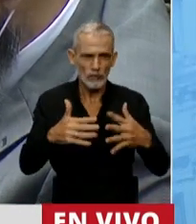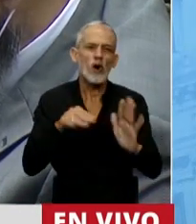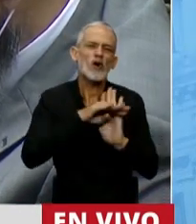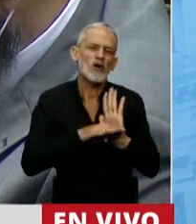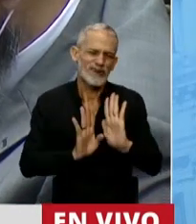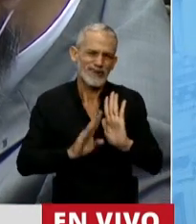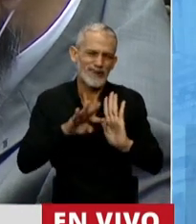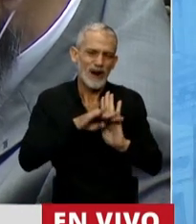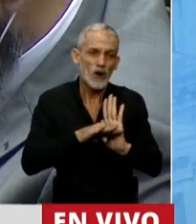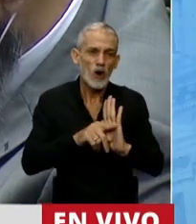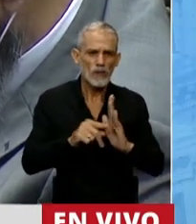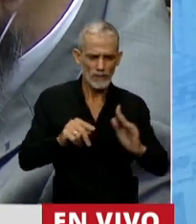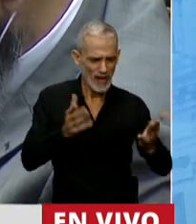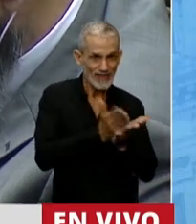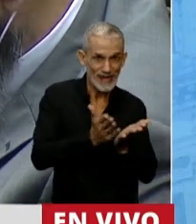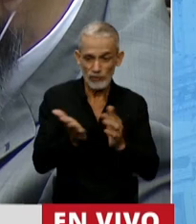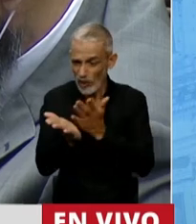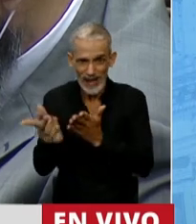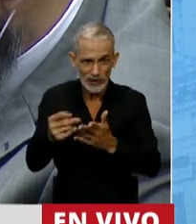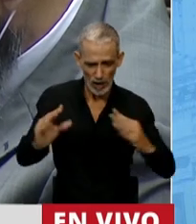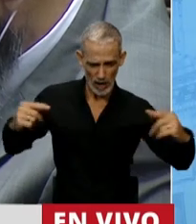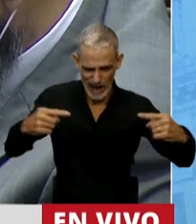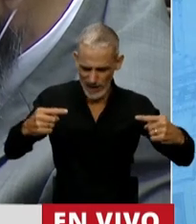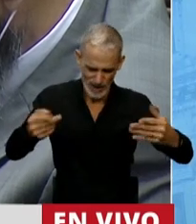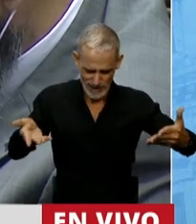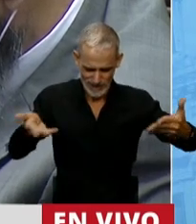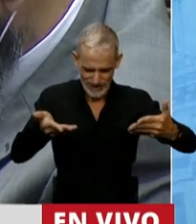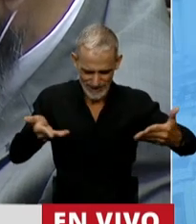norma que armonizara esos derechos en colisión.